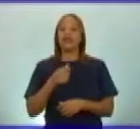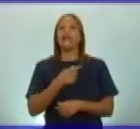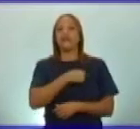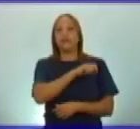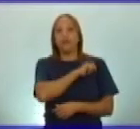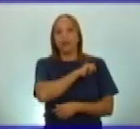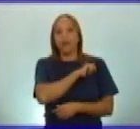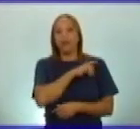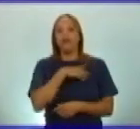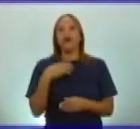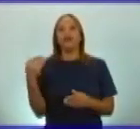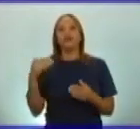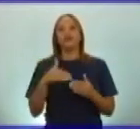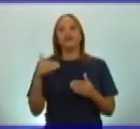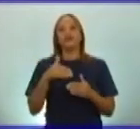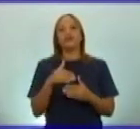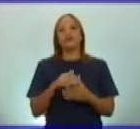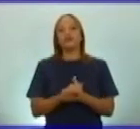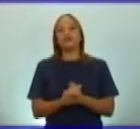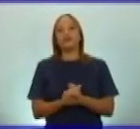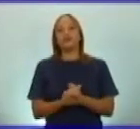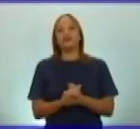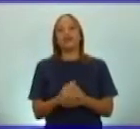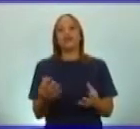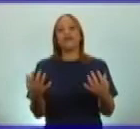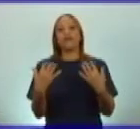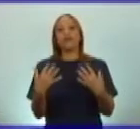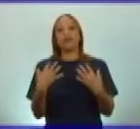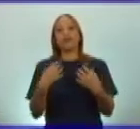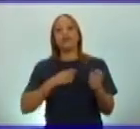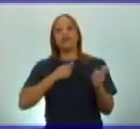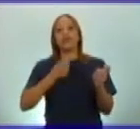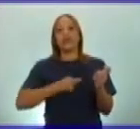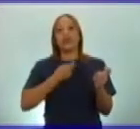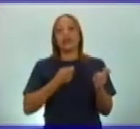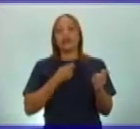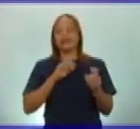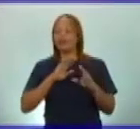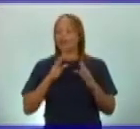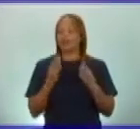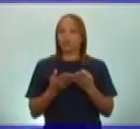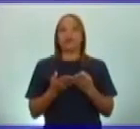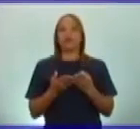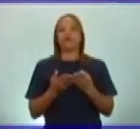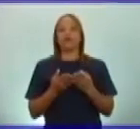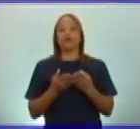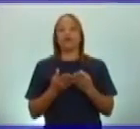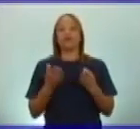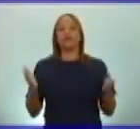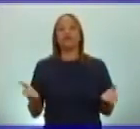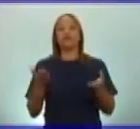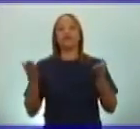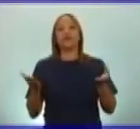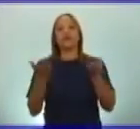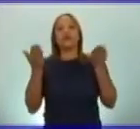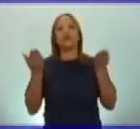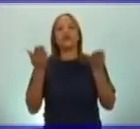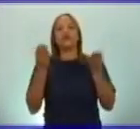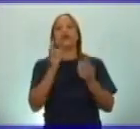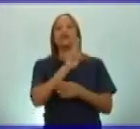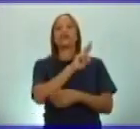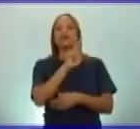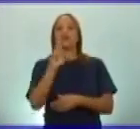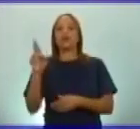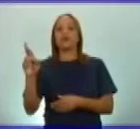la influencia positiva que tiene la Revolución de Octubre en ellos, entonces va a motivar un desarrollo revolucionario en las